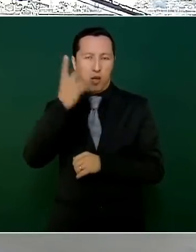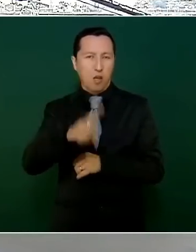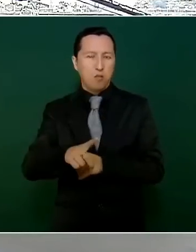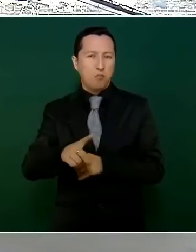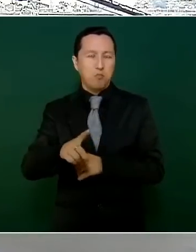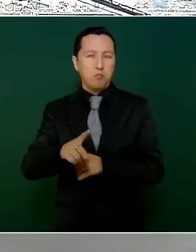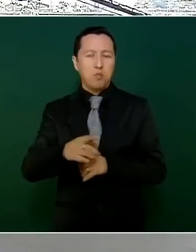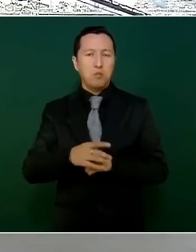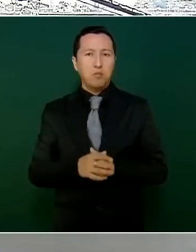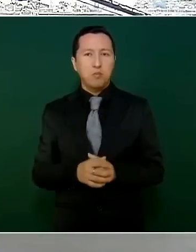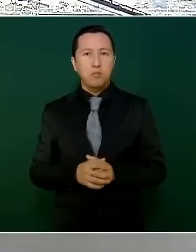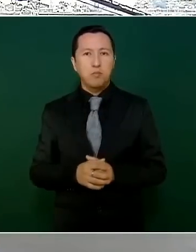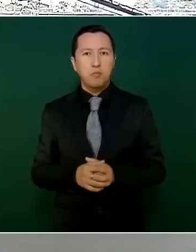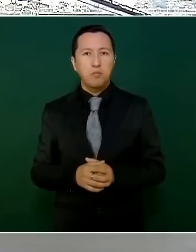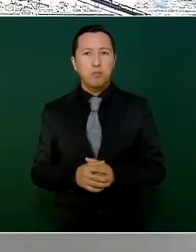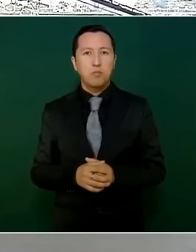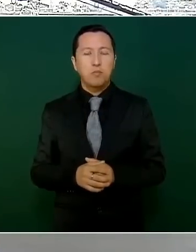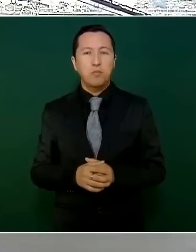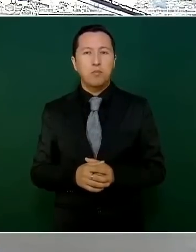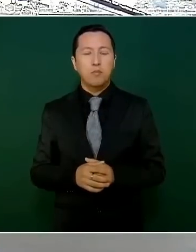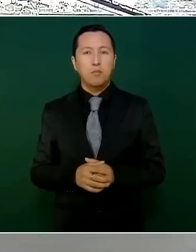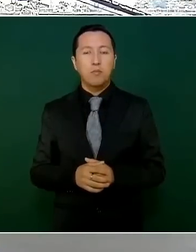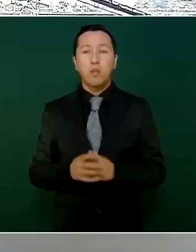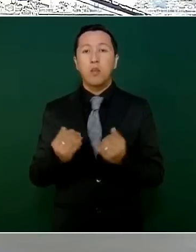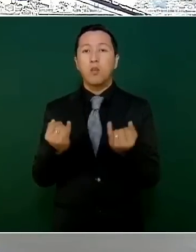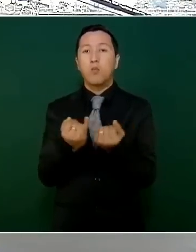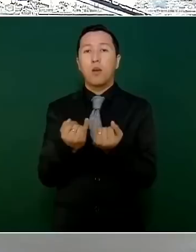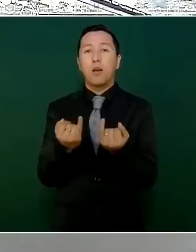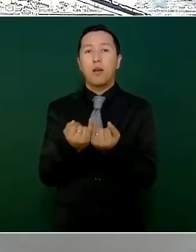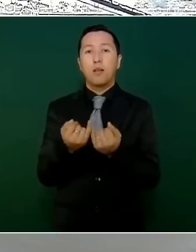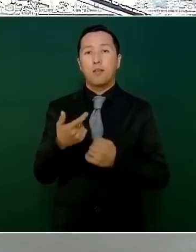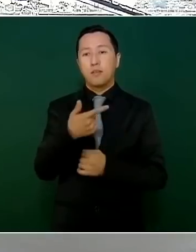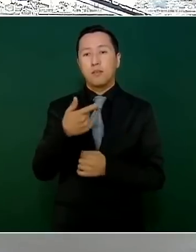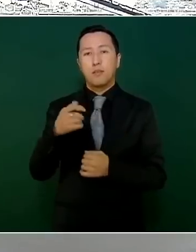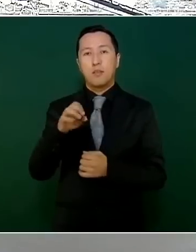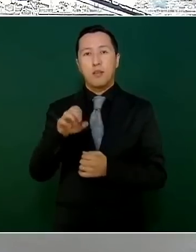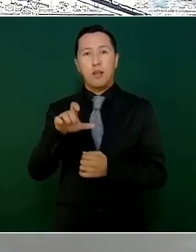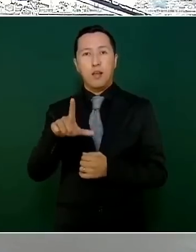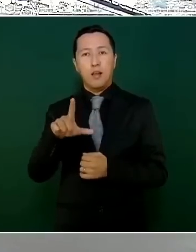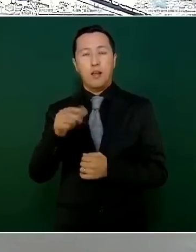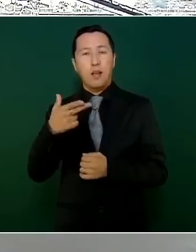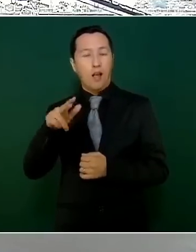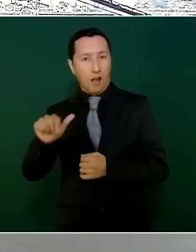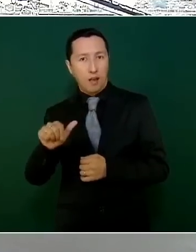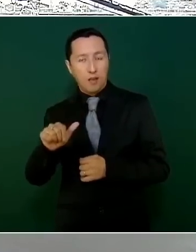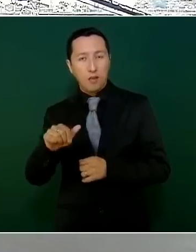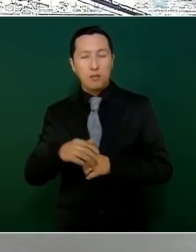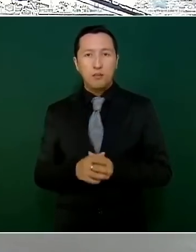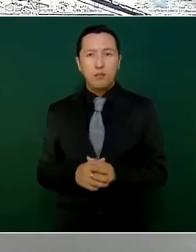Xel-Há, que sigue, por cierto. Sí, pero ya no es público,